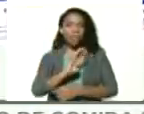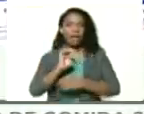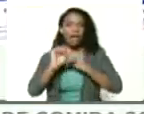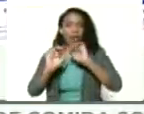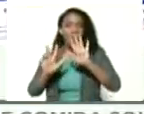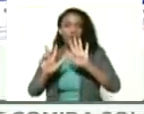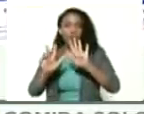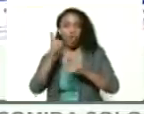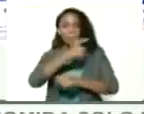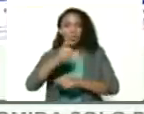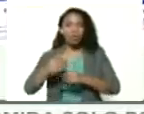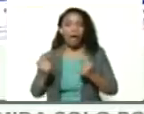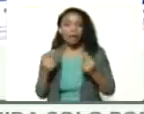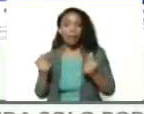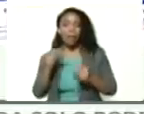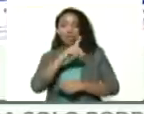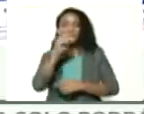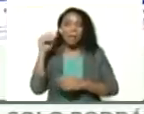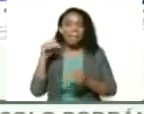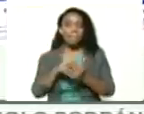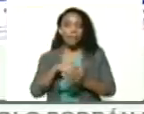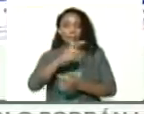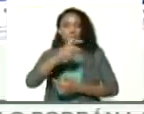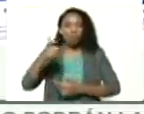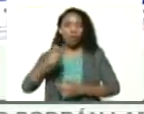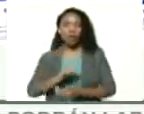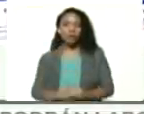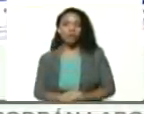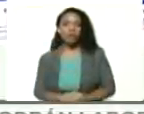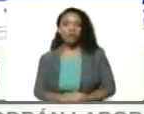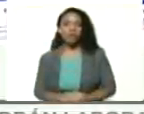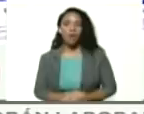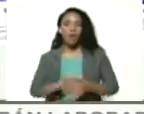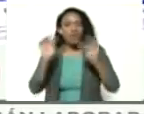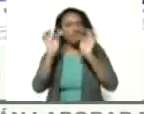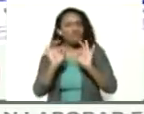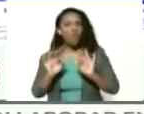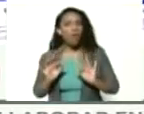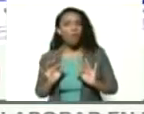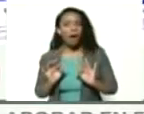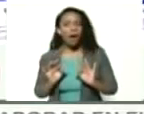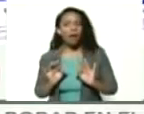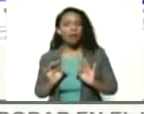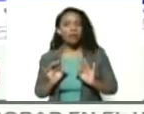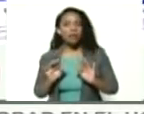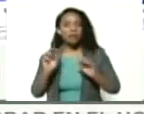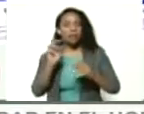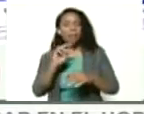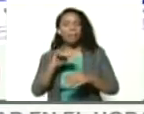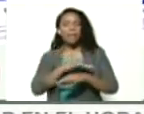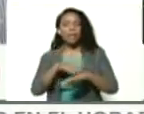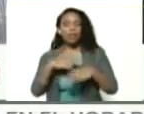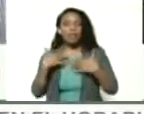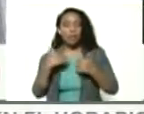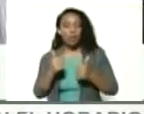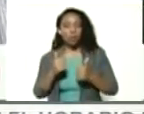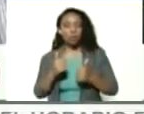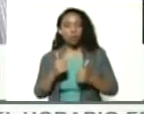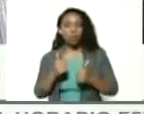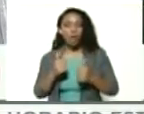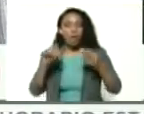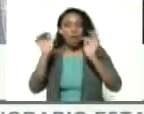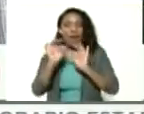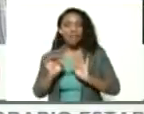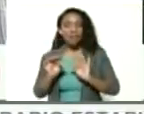casos activos por 100.000 habitantes con el método Alvarado. Las tasas de